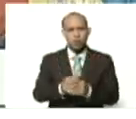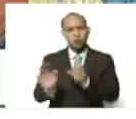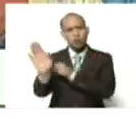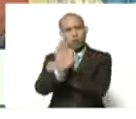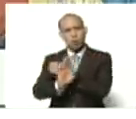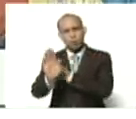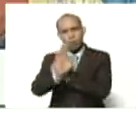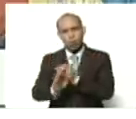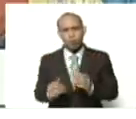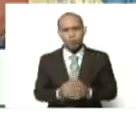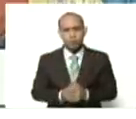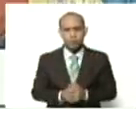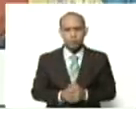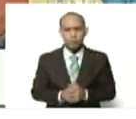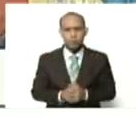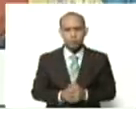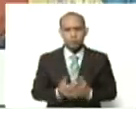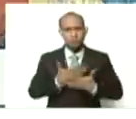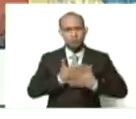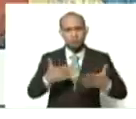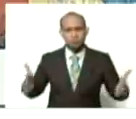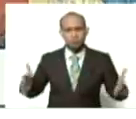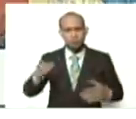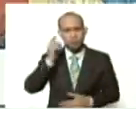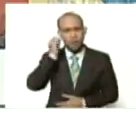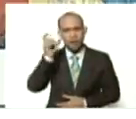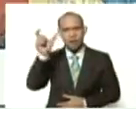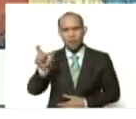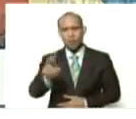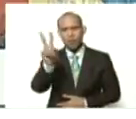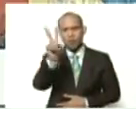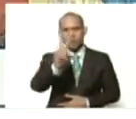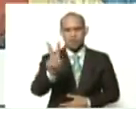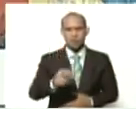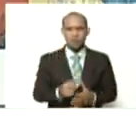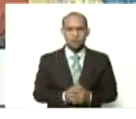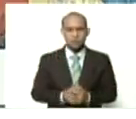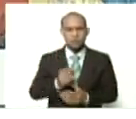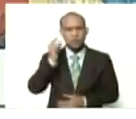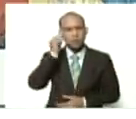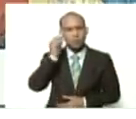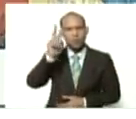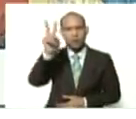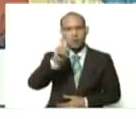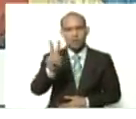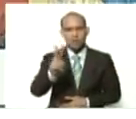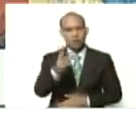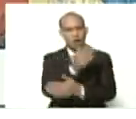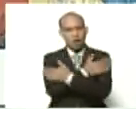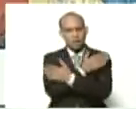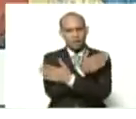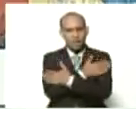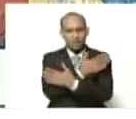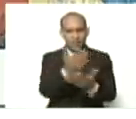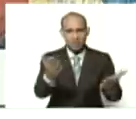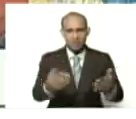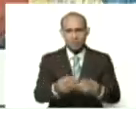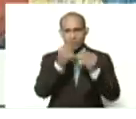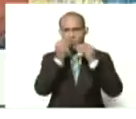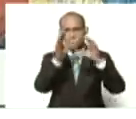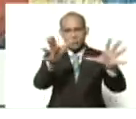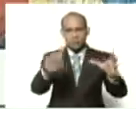protección y las garantías de la mujer venezolana. Mujer venezolana, felicidades,